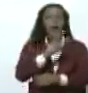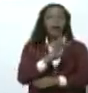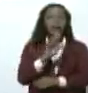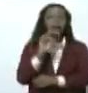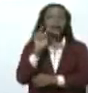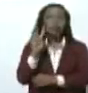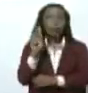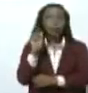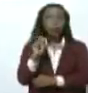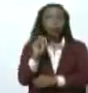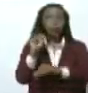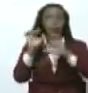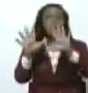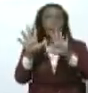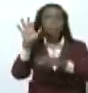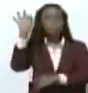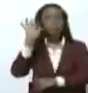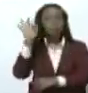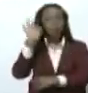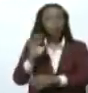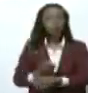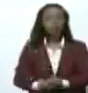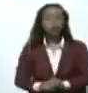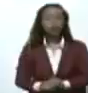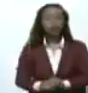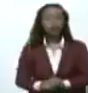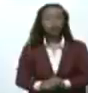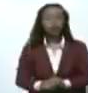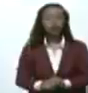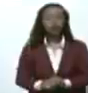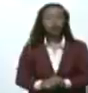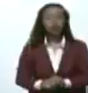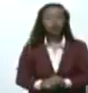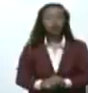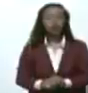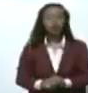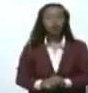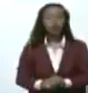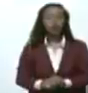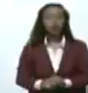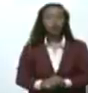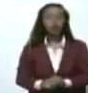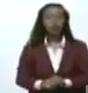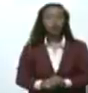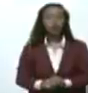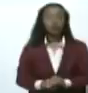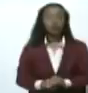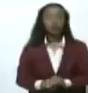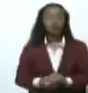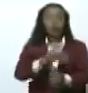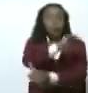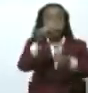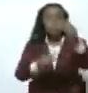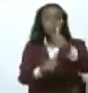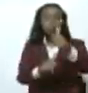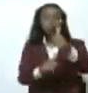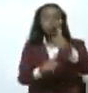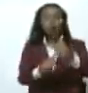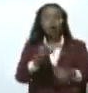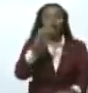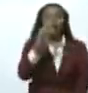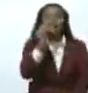42.10%. Enseguida lo sigue